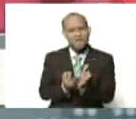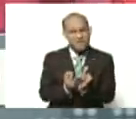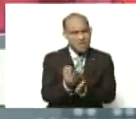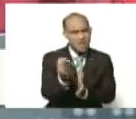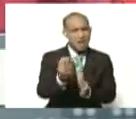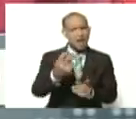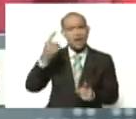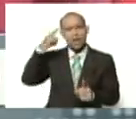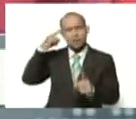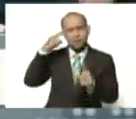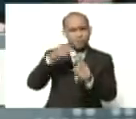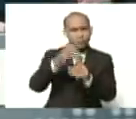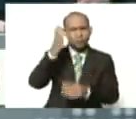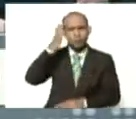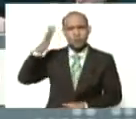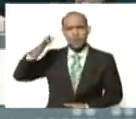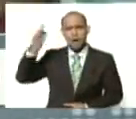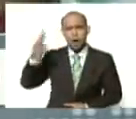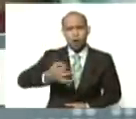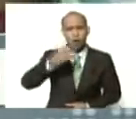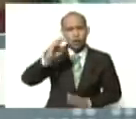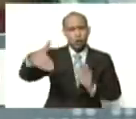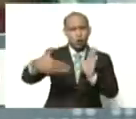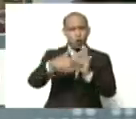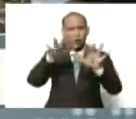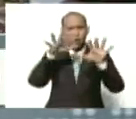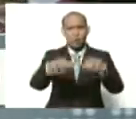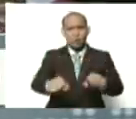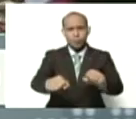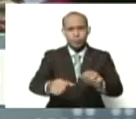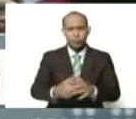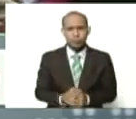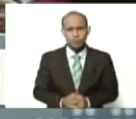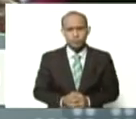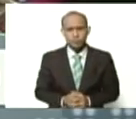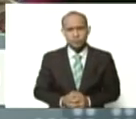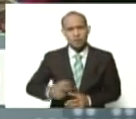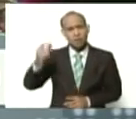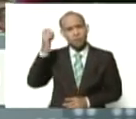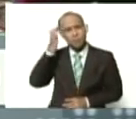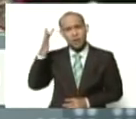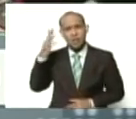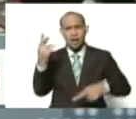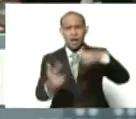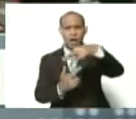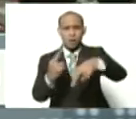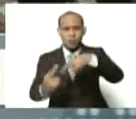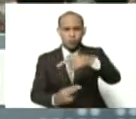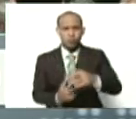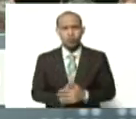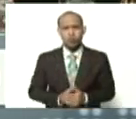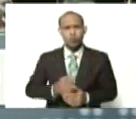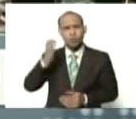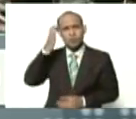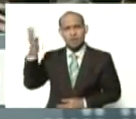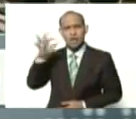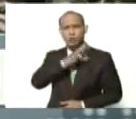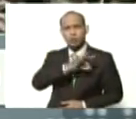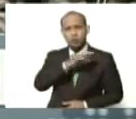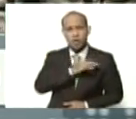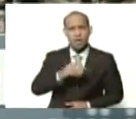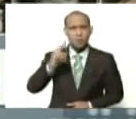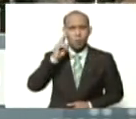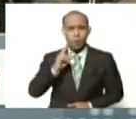a la idea original antiimperialista, a la idea revolucionaria, a la idea del socialismo